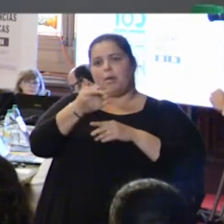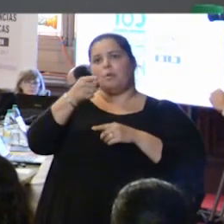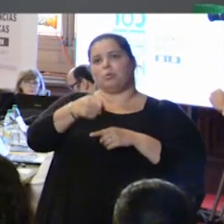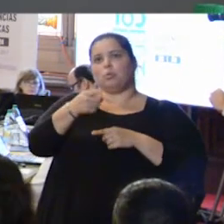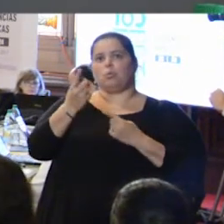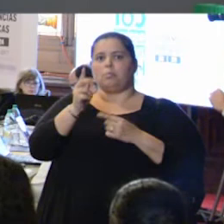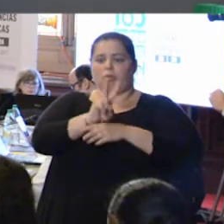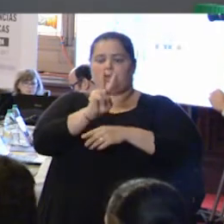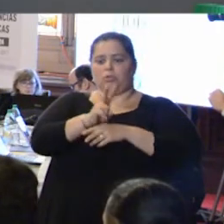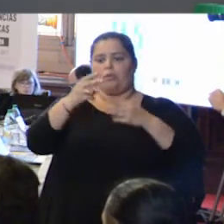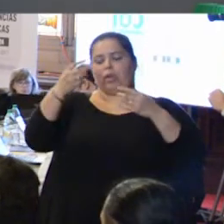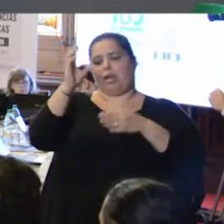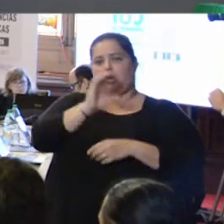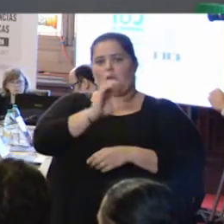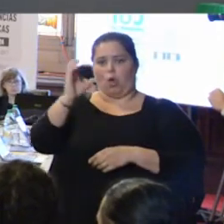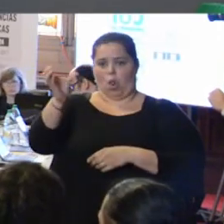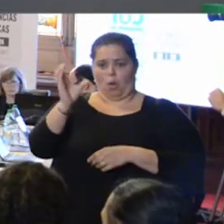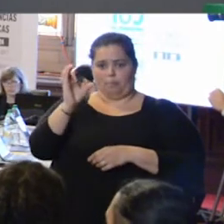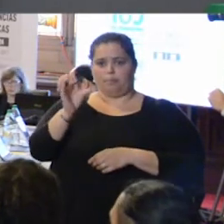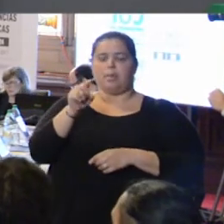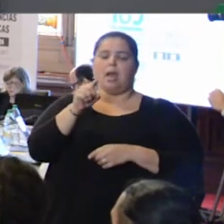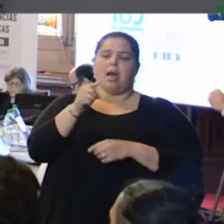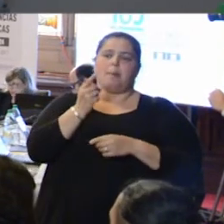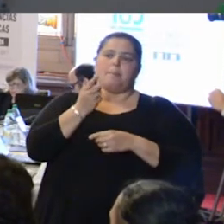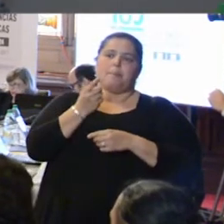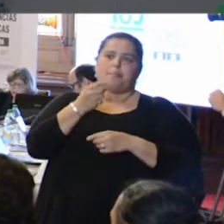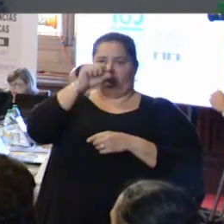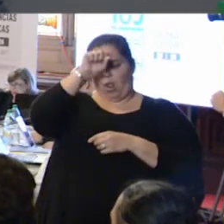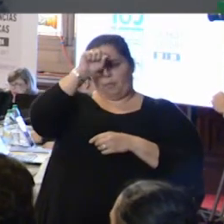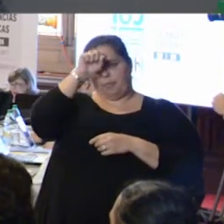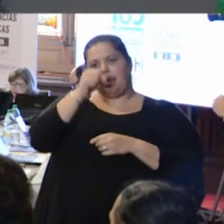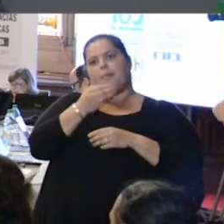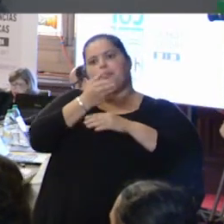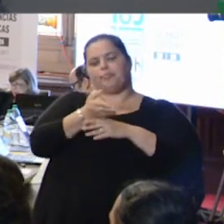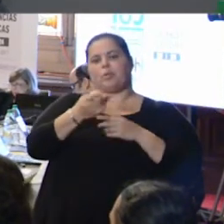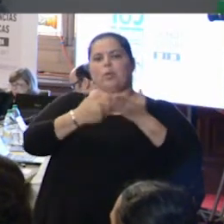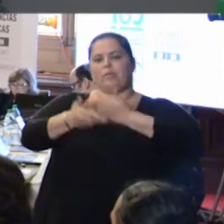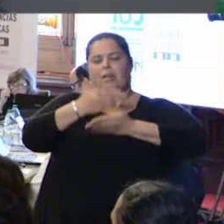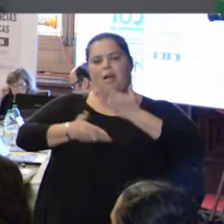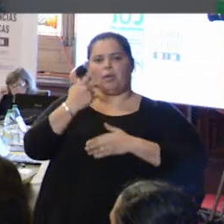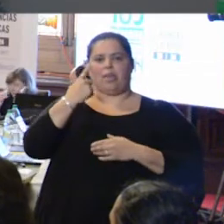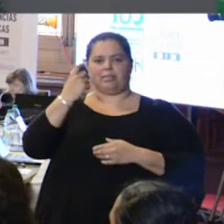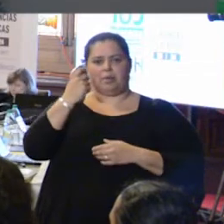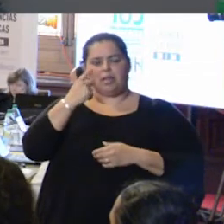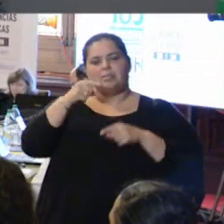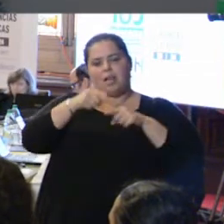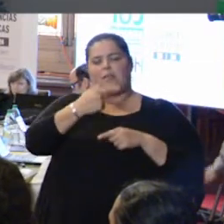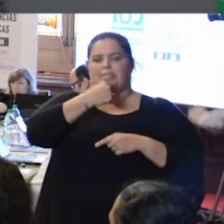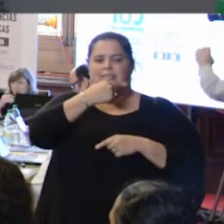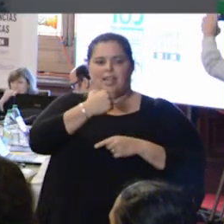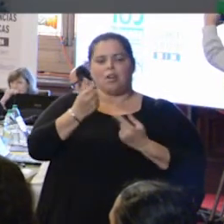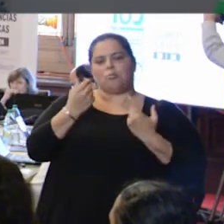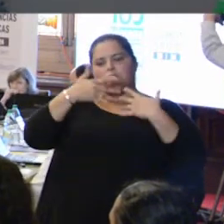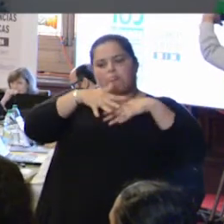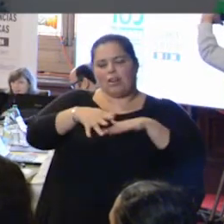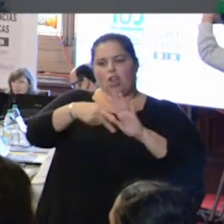nos pusimos en contacto con su director, tuvimos un intercambio de experiencias y ellos nos facilitaron la normativa colombiana integral para que sirviera de